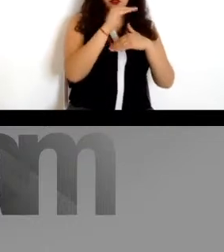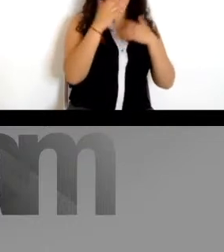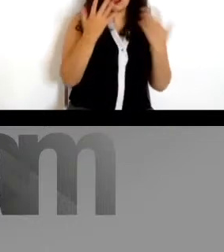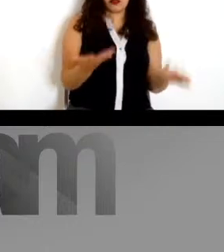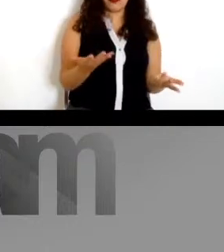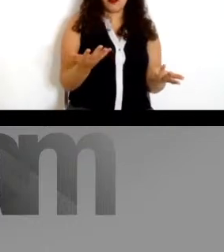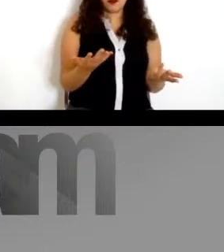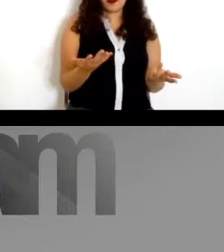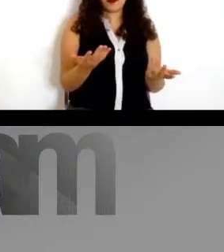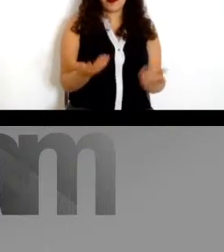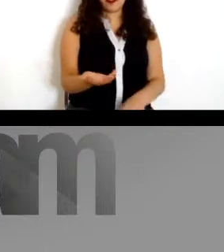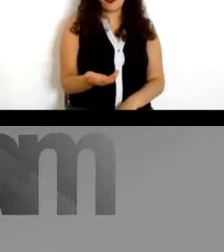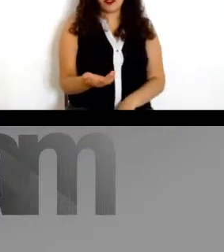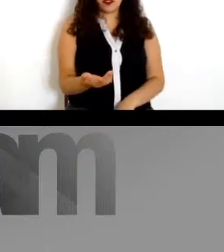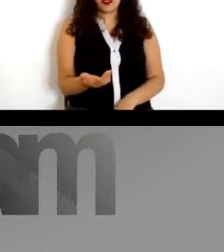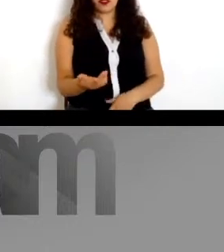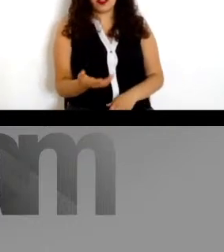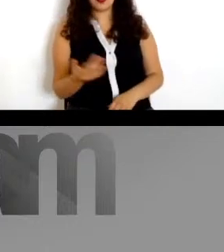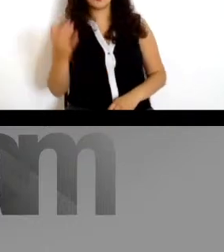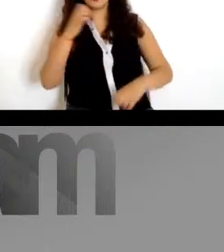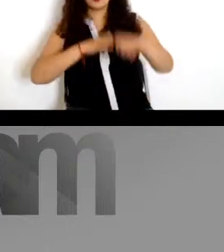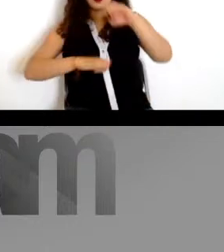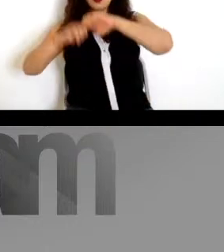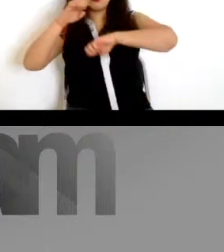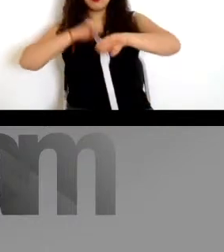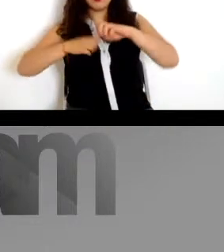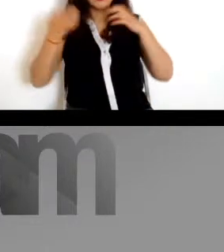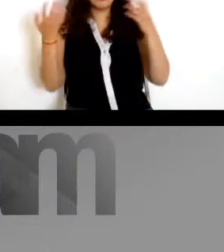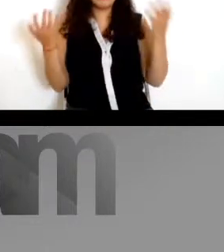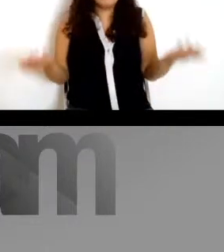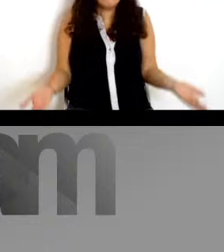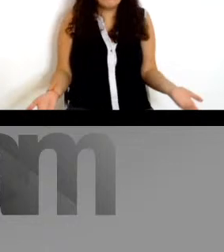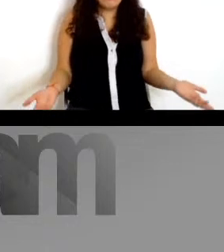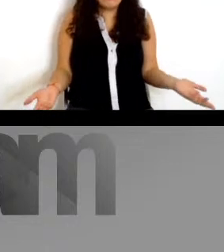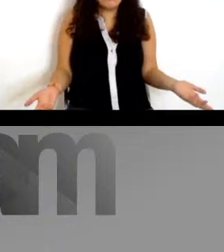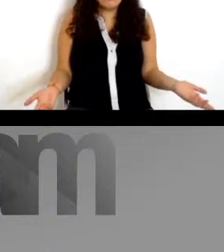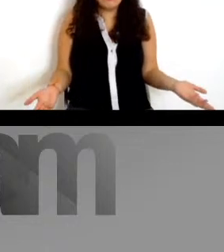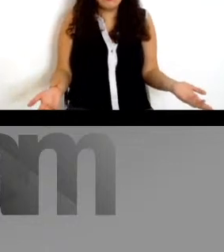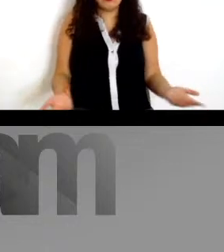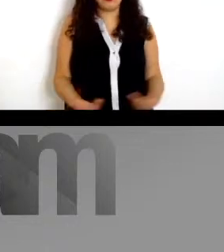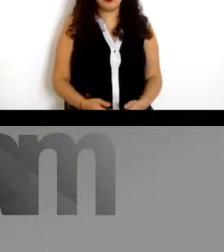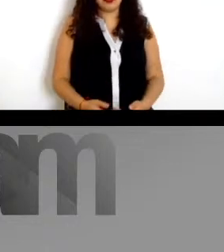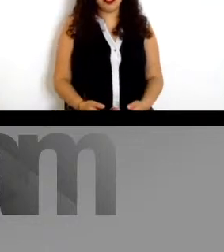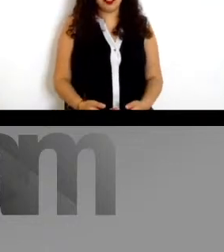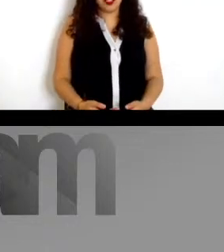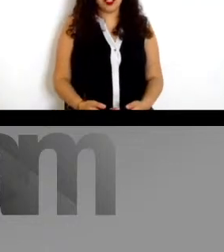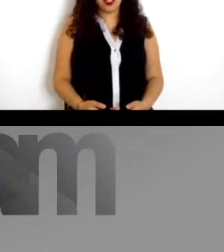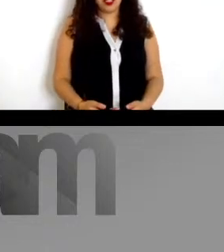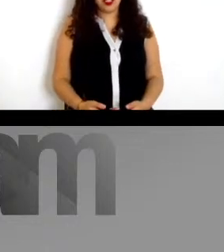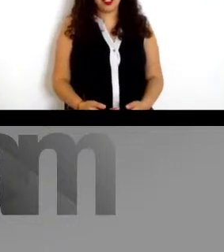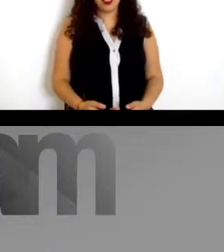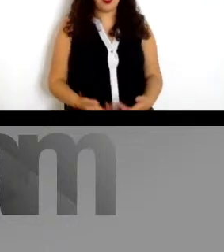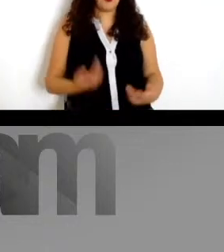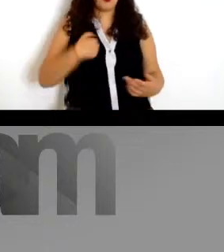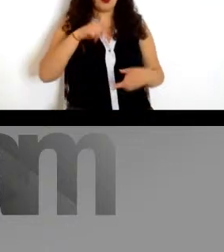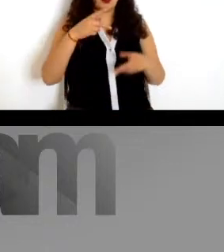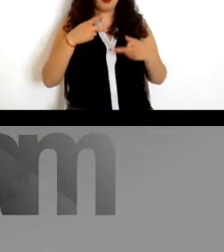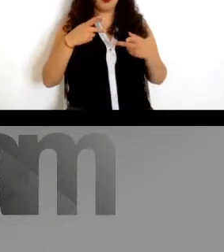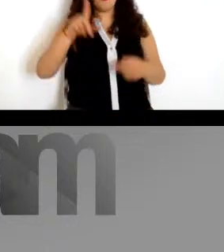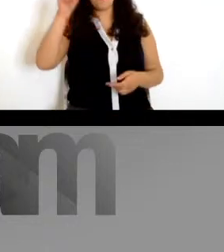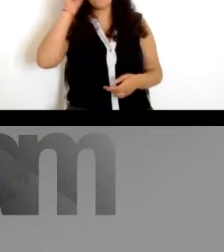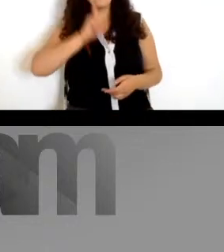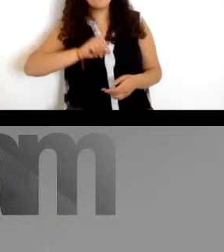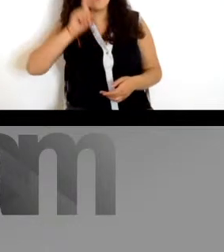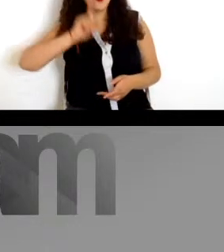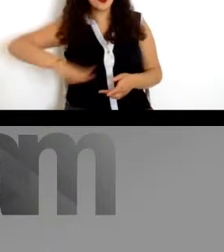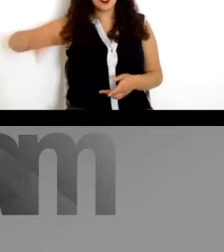las organizaciones, en las empresas, pues muchas veces todavía no tenemos visibilidad de esas mujeres que están liderando,